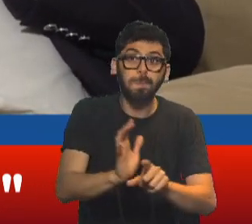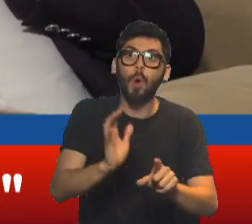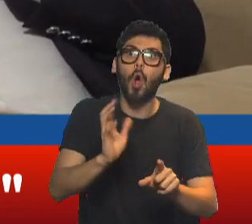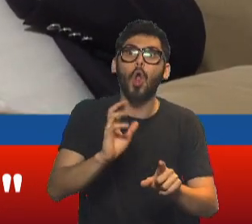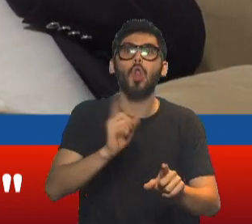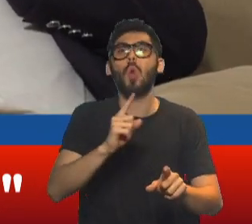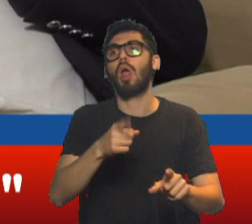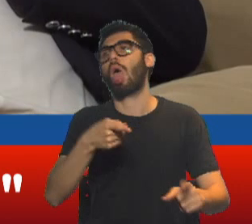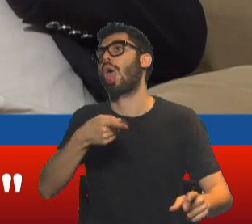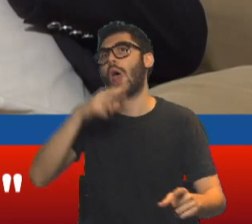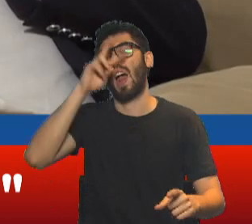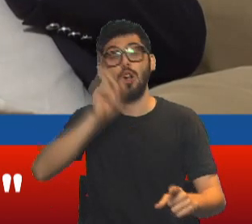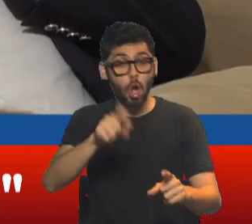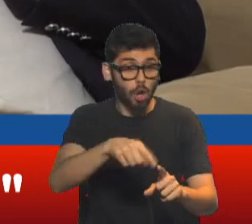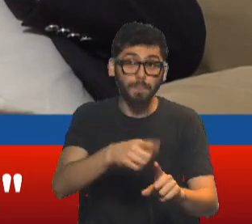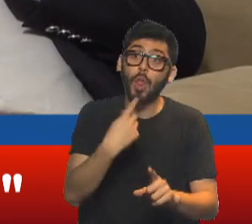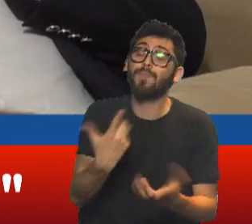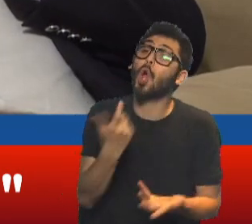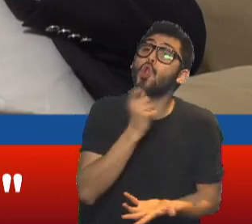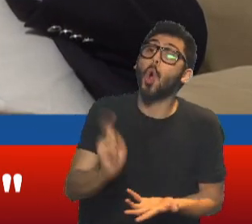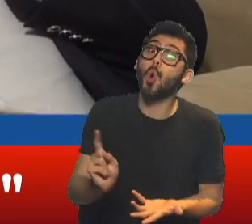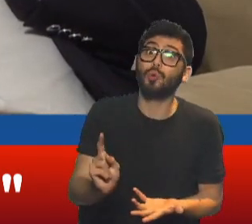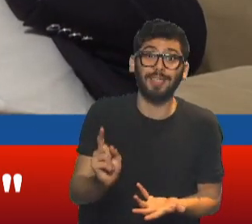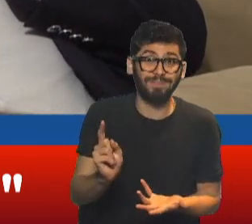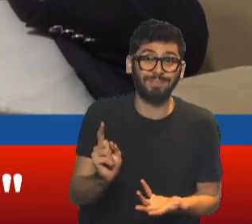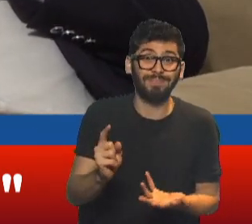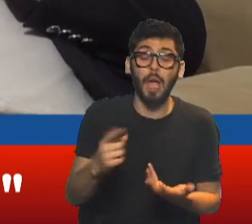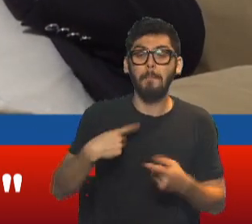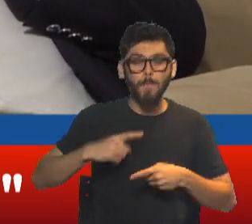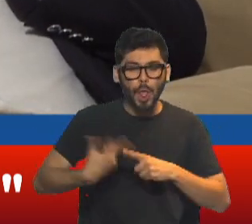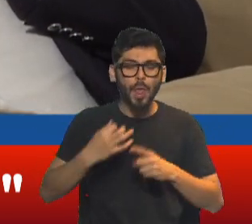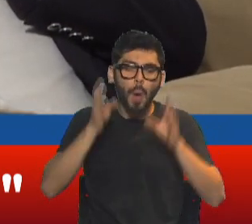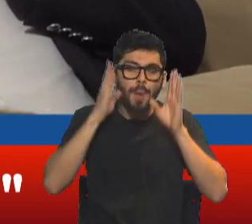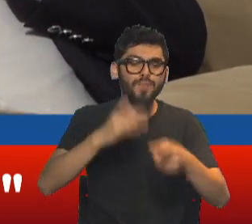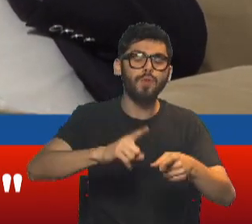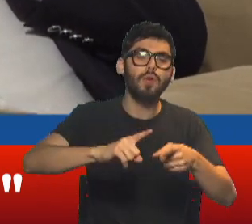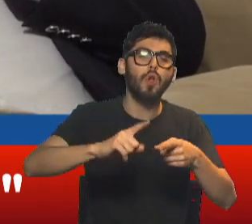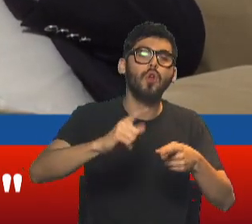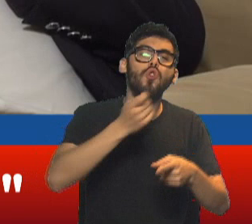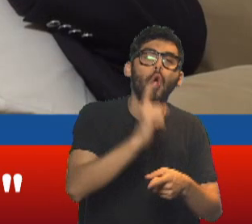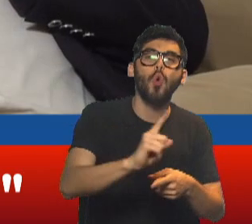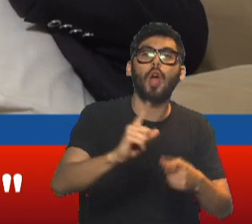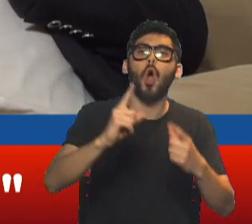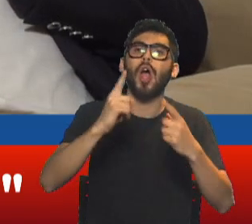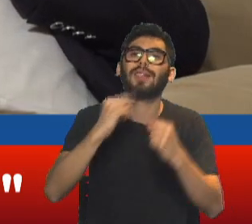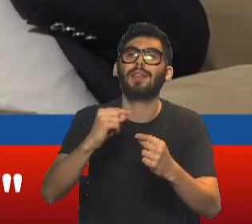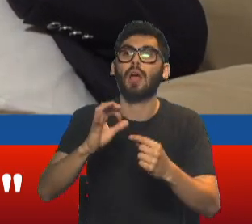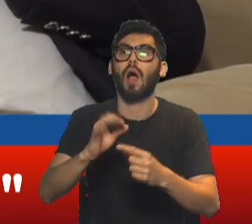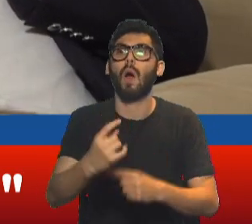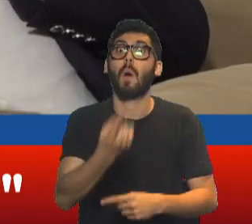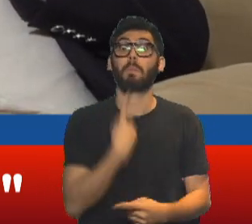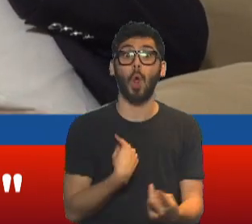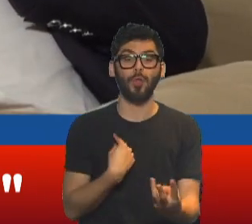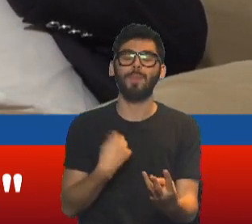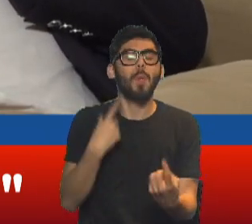nos gustan. En la política hay que aprender a escuchar cuando alguien protesta, cuando alguien te interpela o alguien critica. No importa que vos compartas